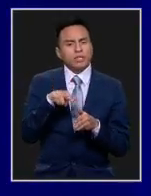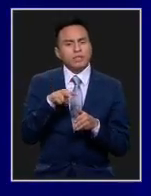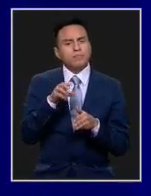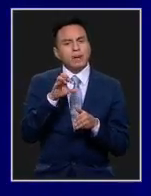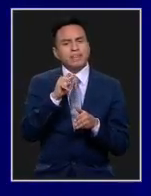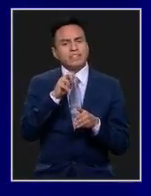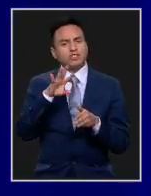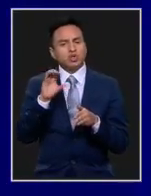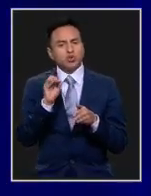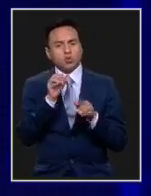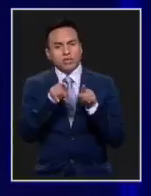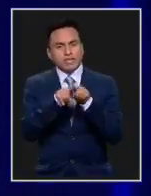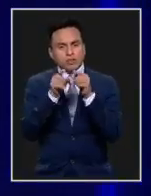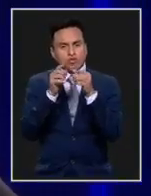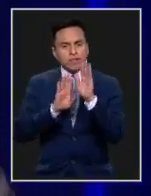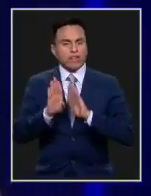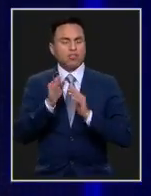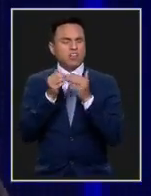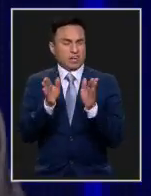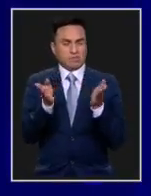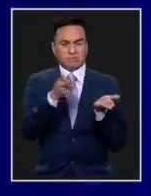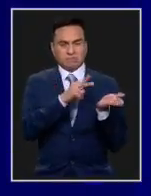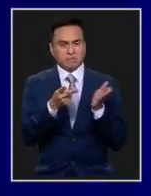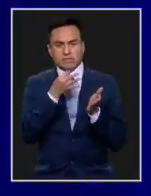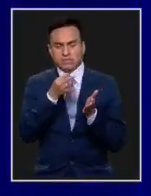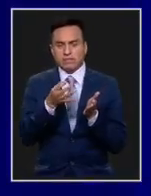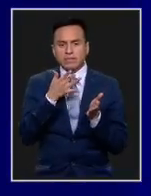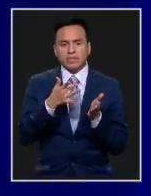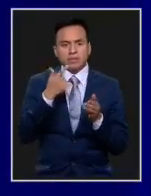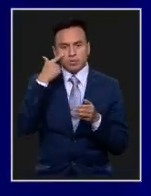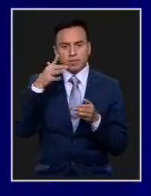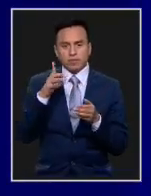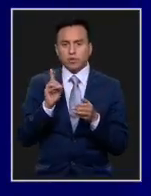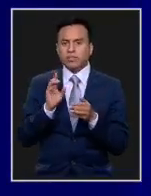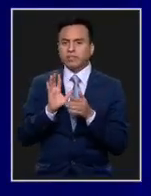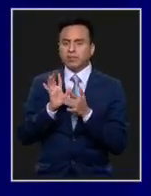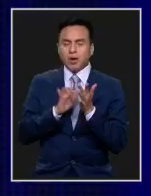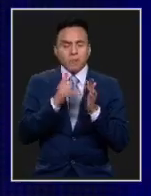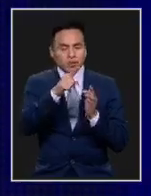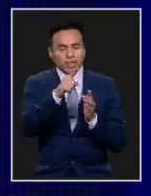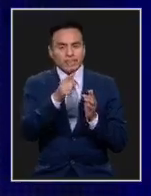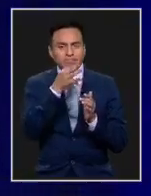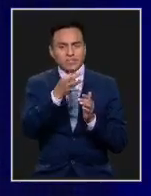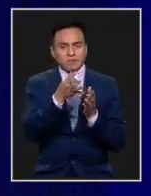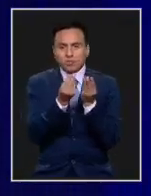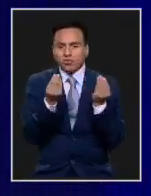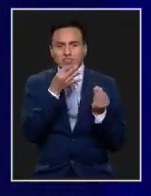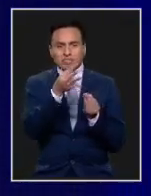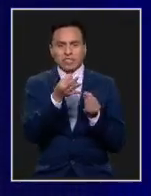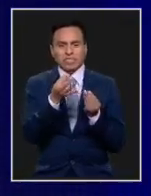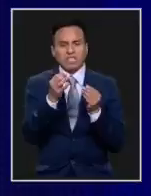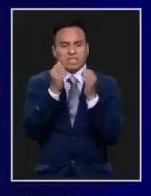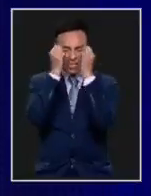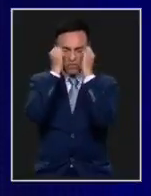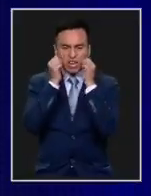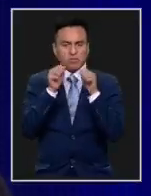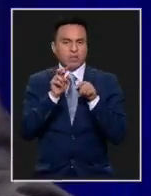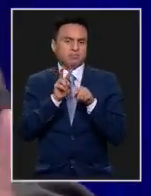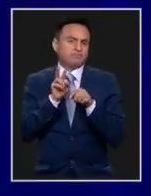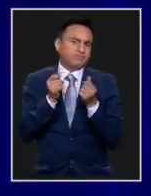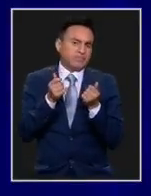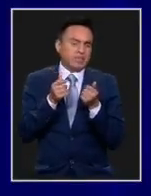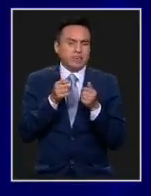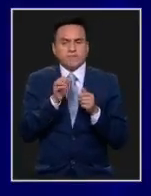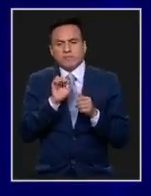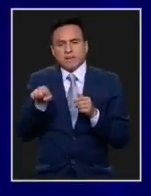usted se dice un liberal un conservador usted y muchos dicen que esto es otro disfraz de felipe kast que una manera de